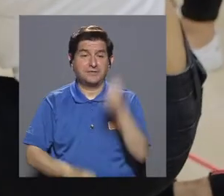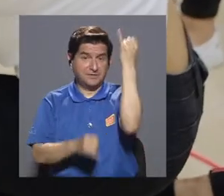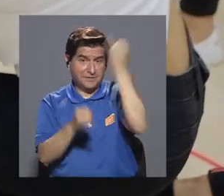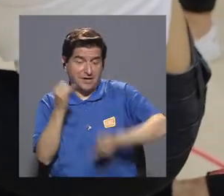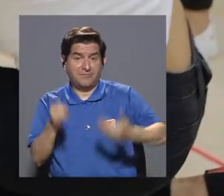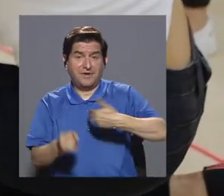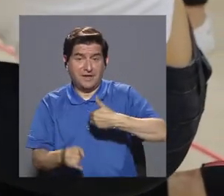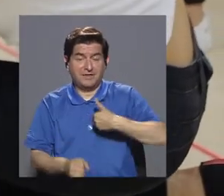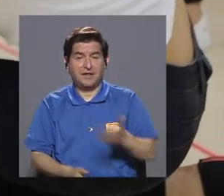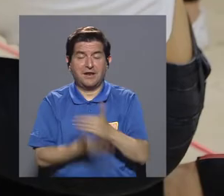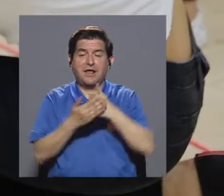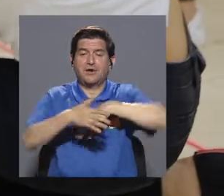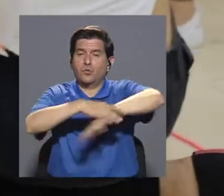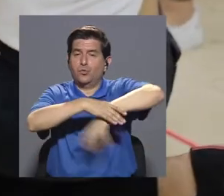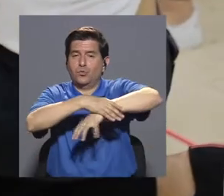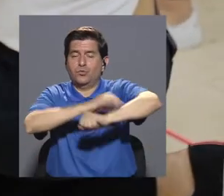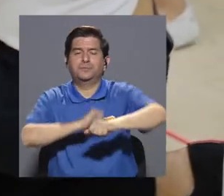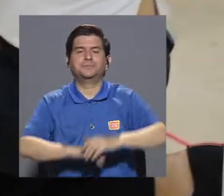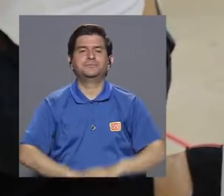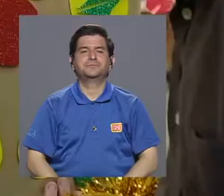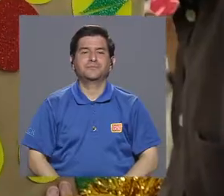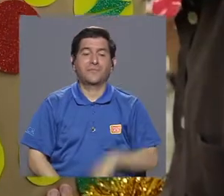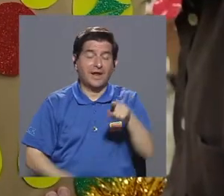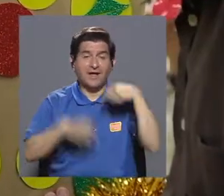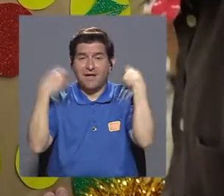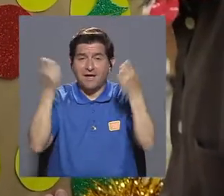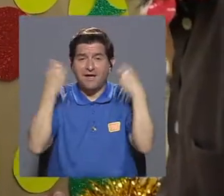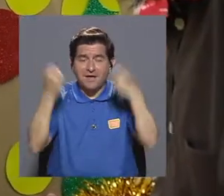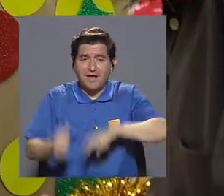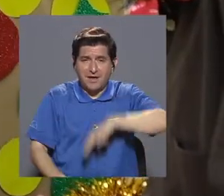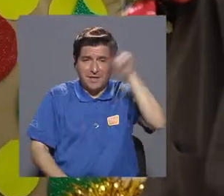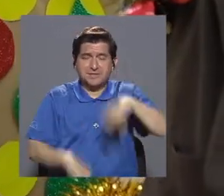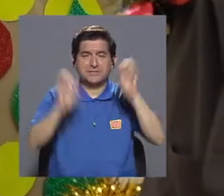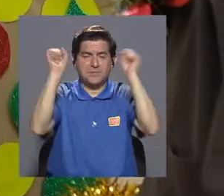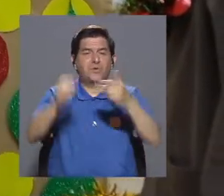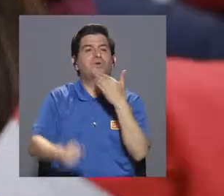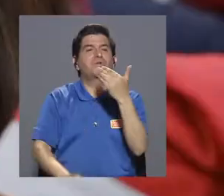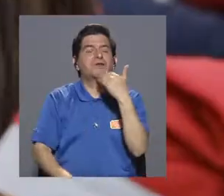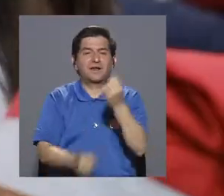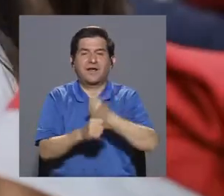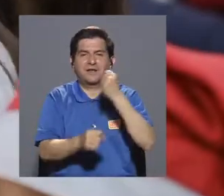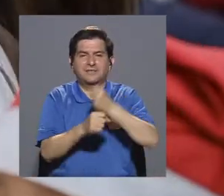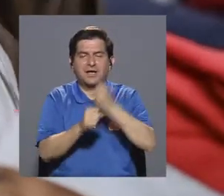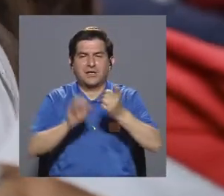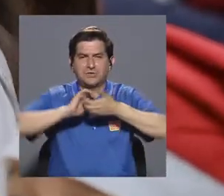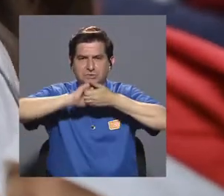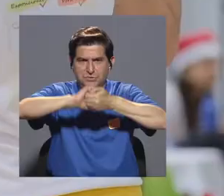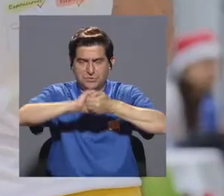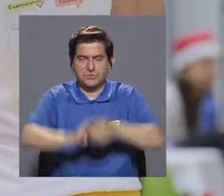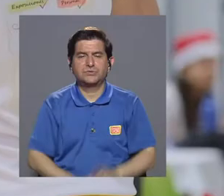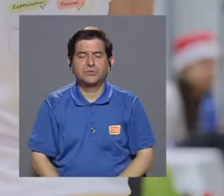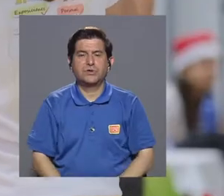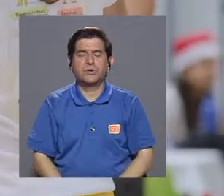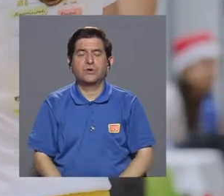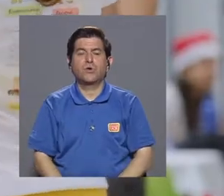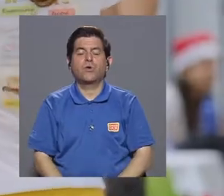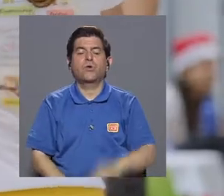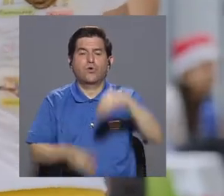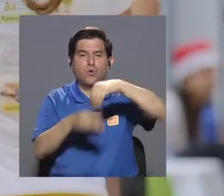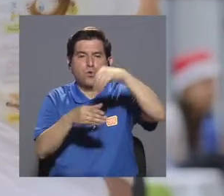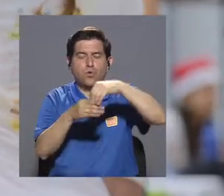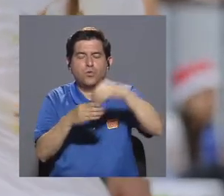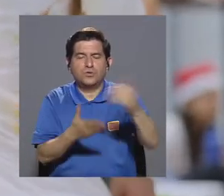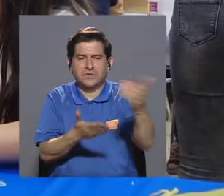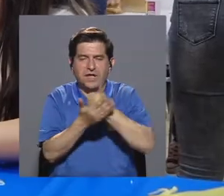el cierre vamos a tener algunas rifas. Esta celebración navideña fue posible gracias al trabajo colaborativo con la Junta de Ahorro y Préstamo